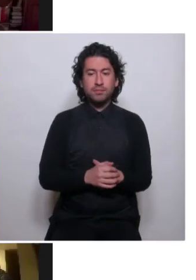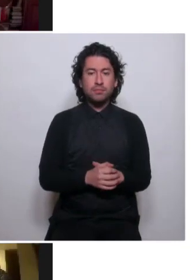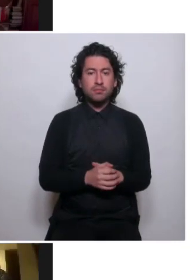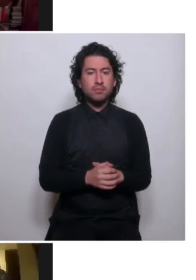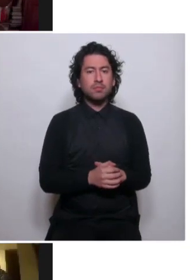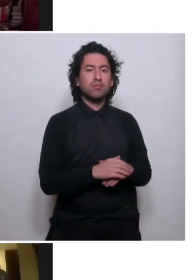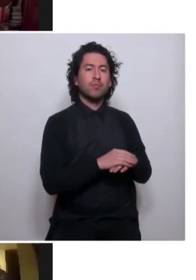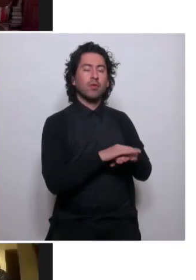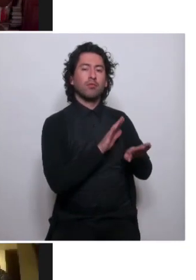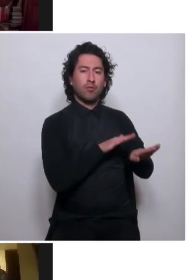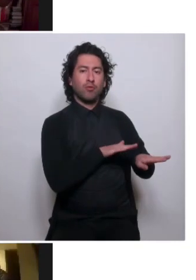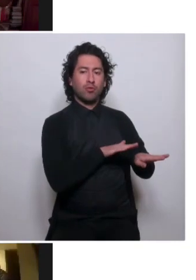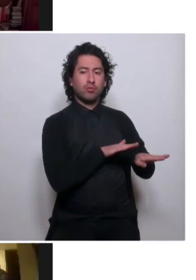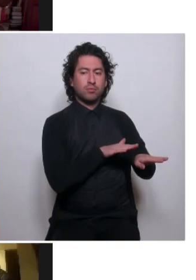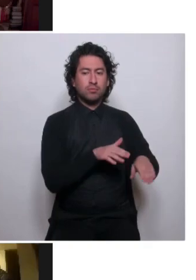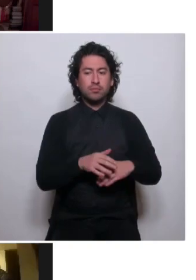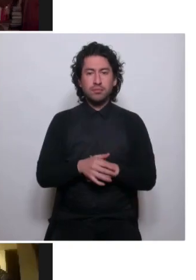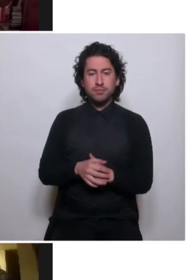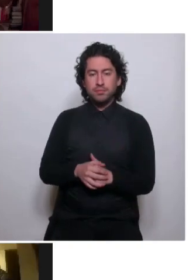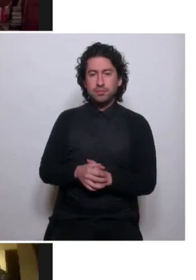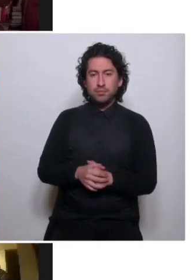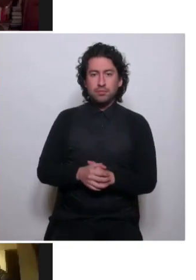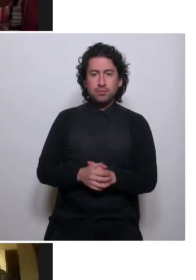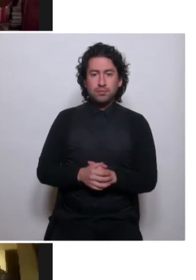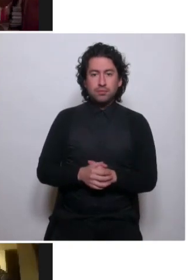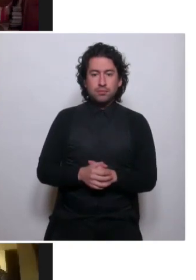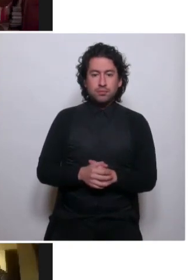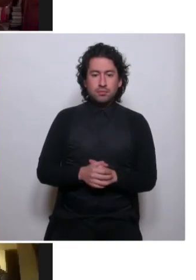A favor, señor secretario.